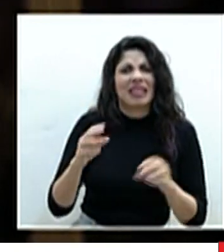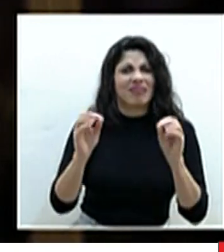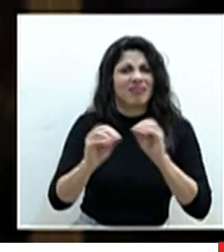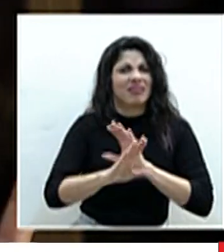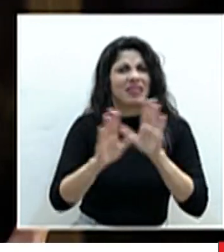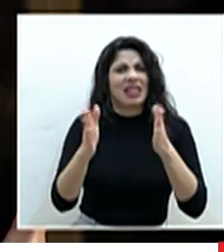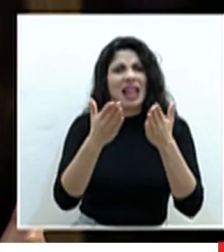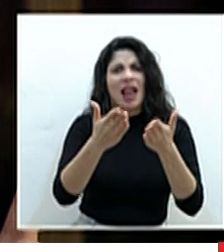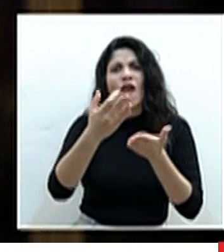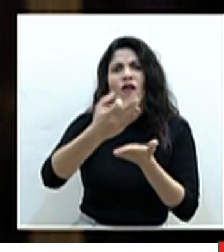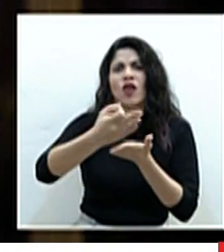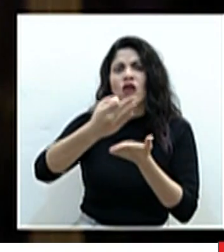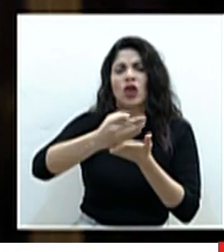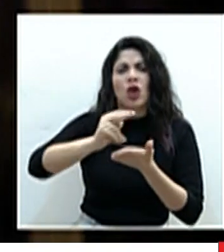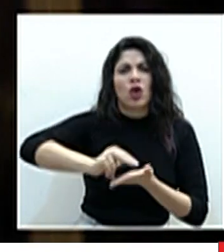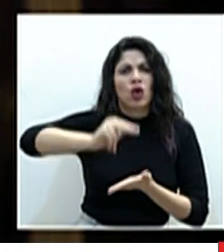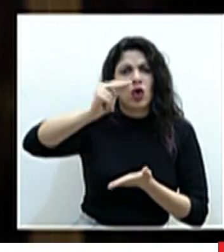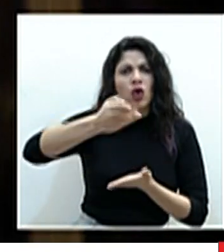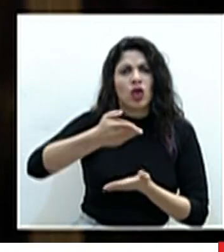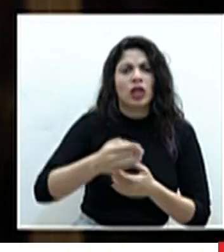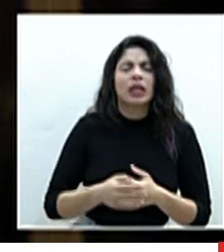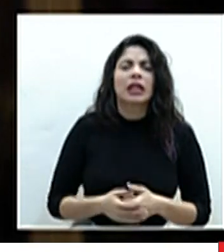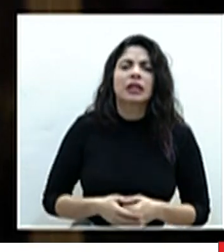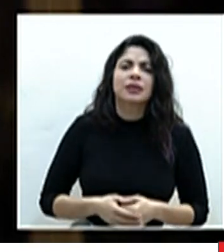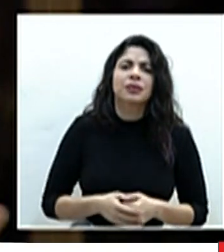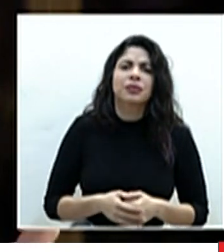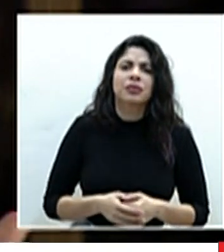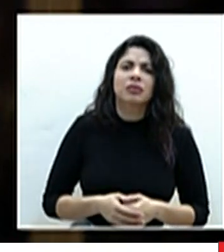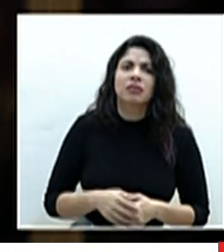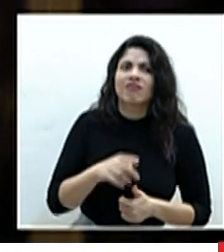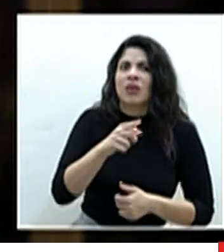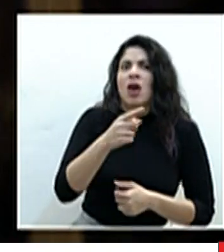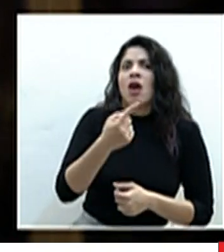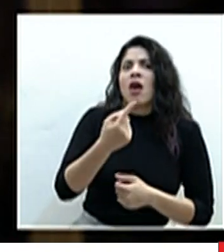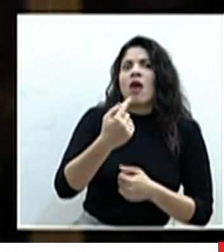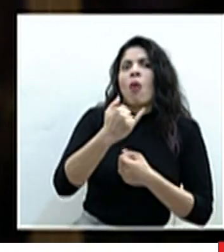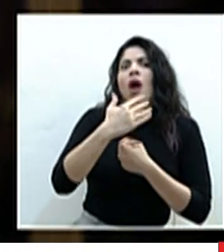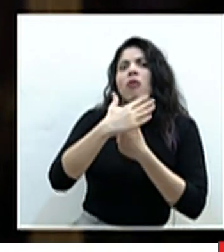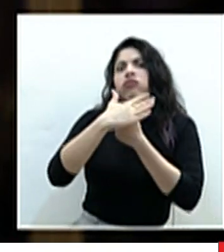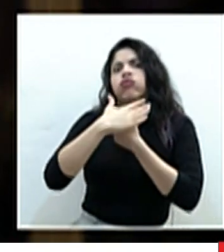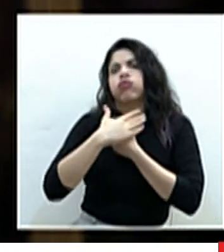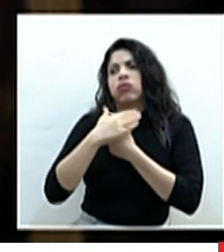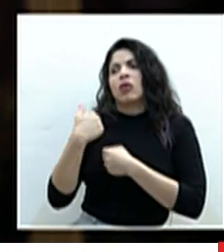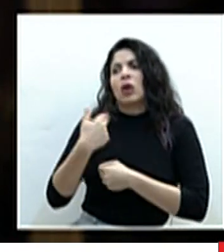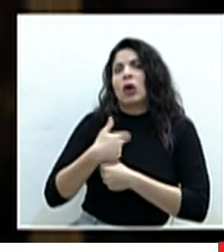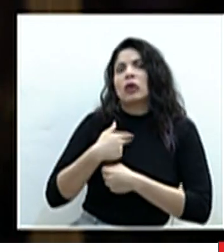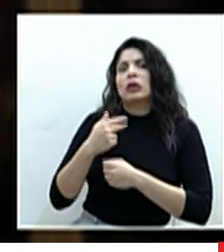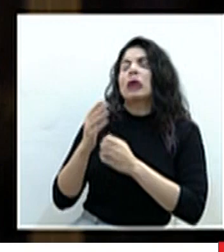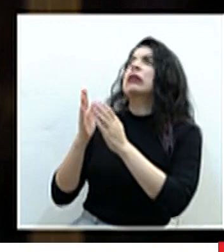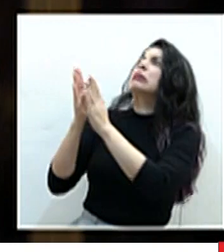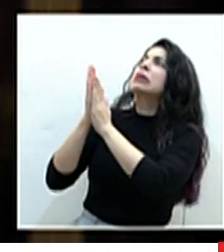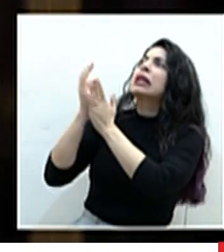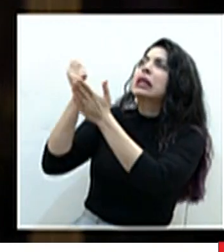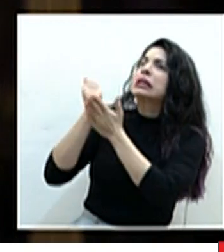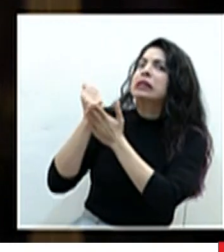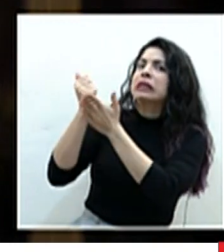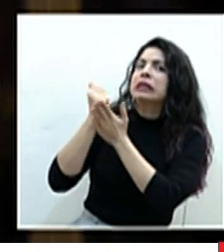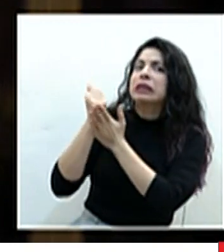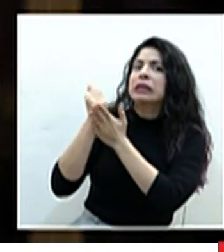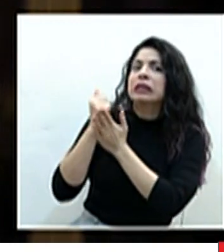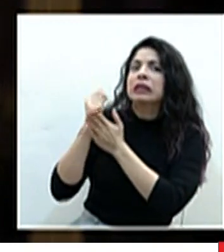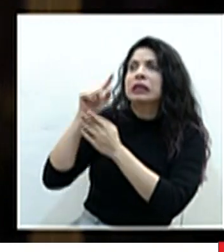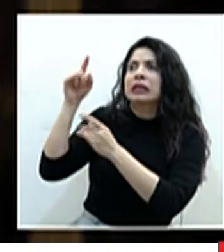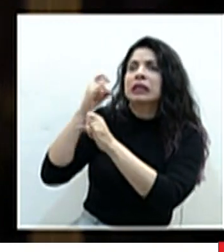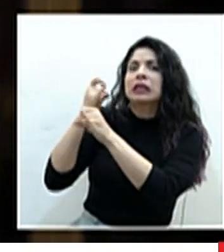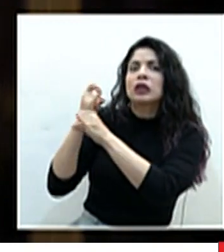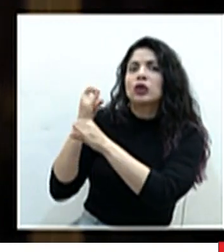latente en la frontera norte, que obliga a este auxilio coyuntural por parte